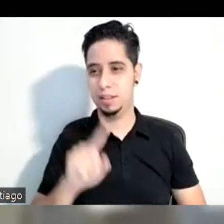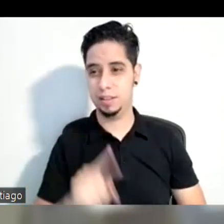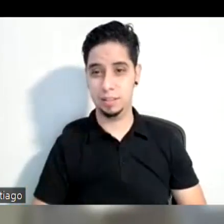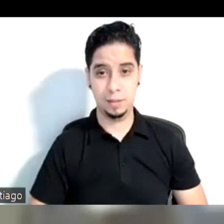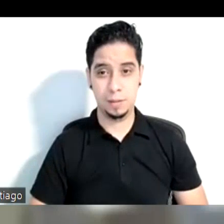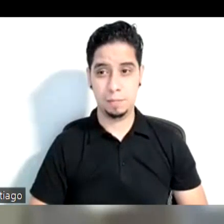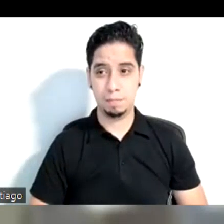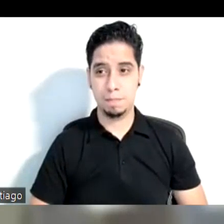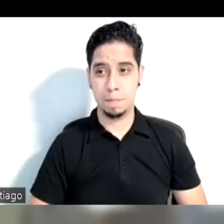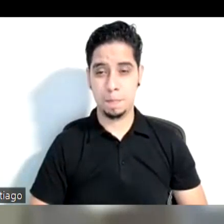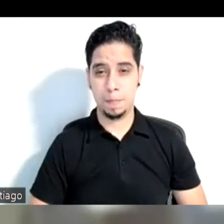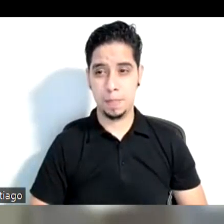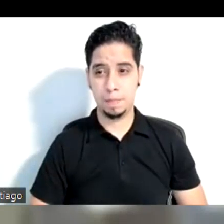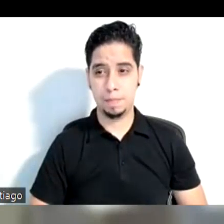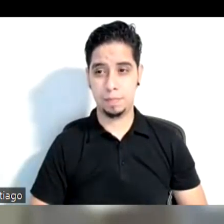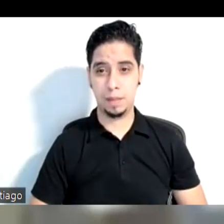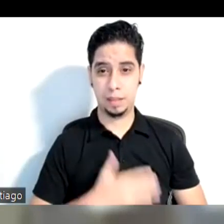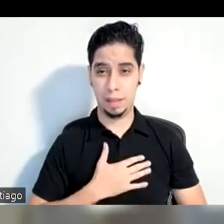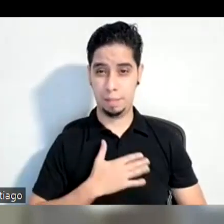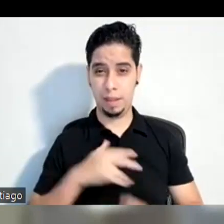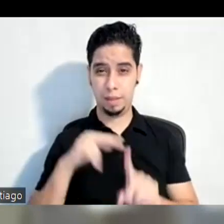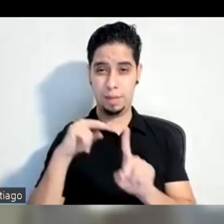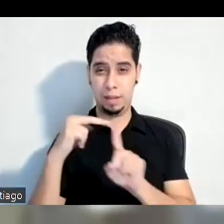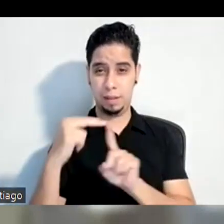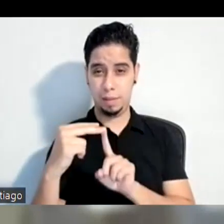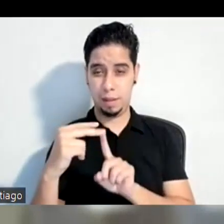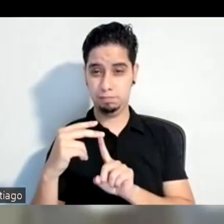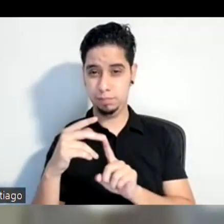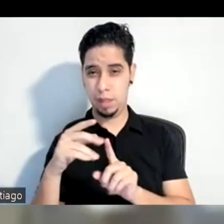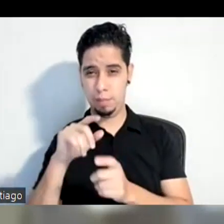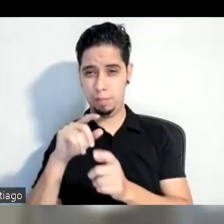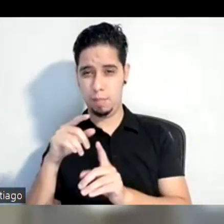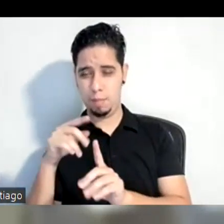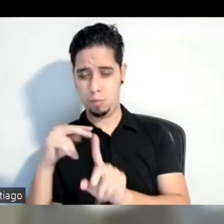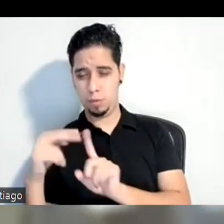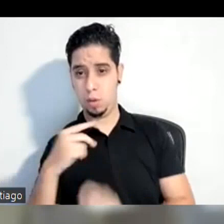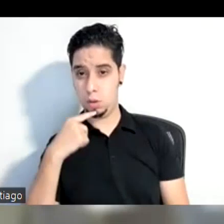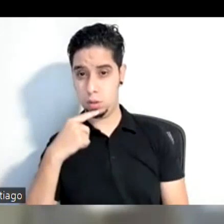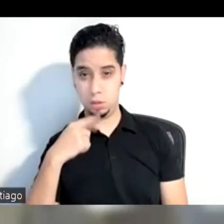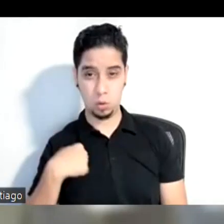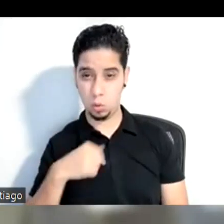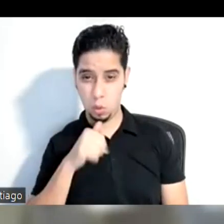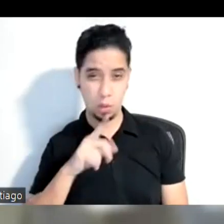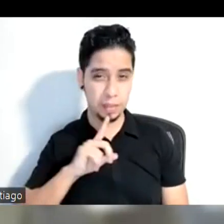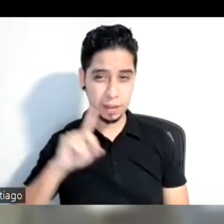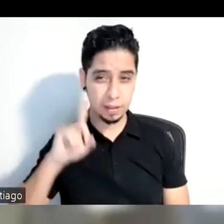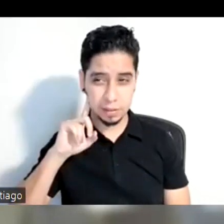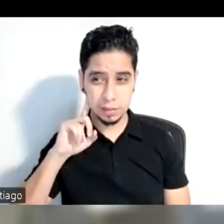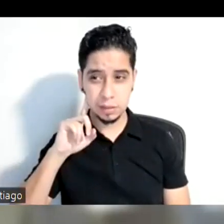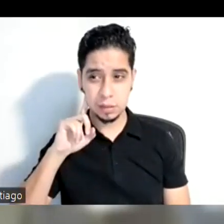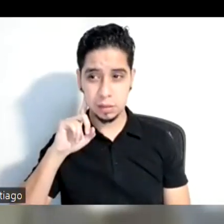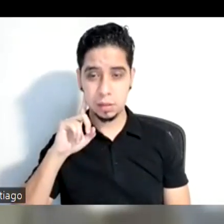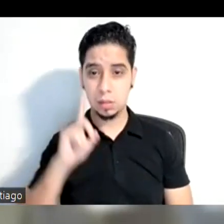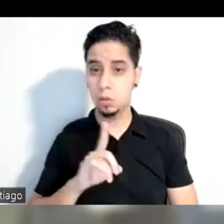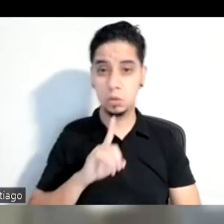El disclaimer mío es que esta es mi perspectiva como persona oyente. Claro, ¿no? Claro. Yo no soy solo. Claro. La persona sola quizás pueden tener